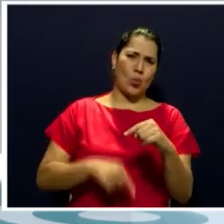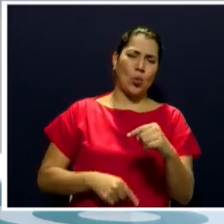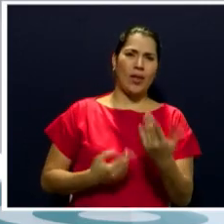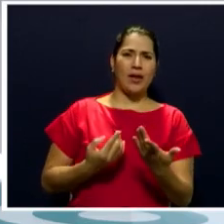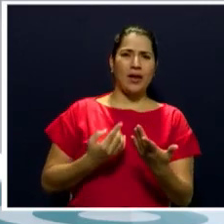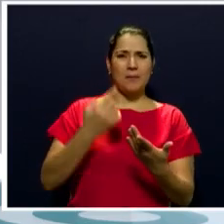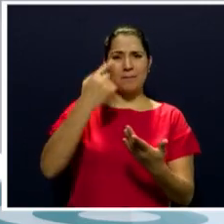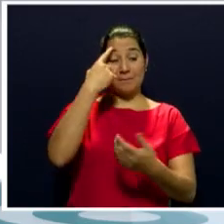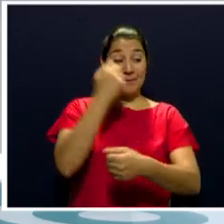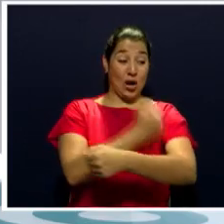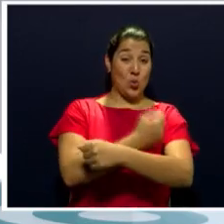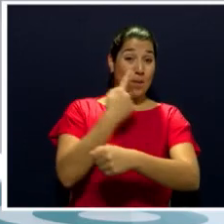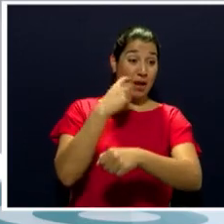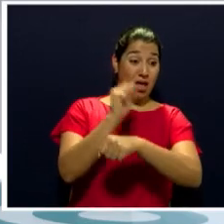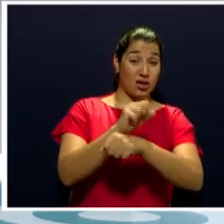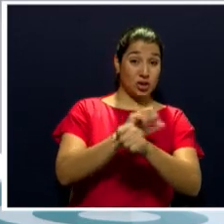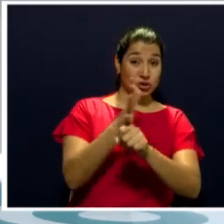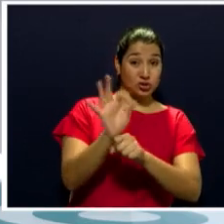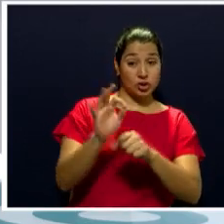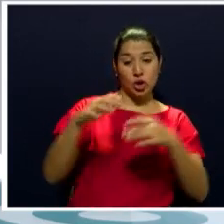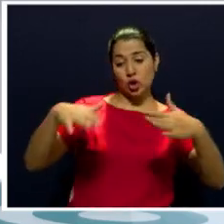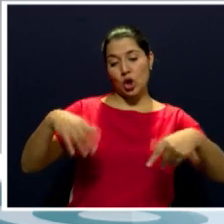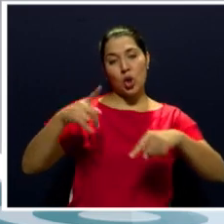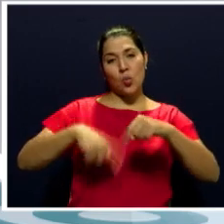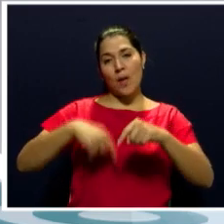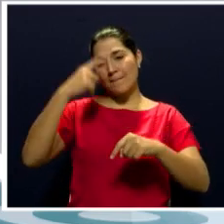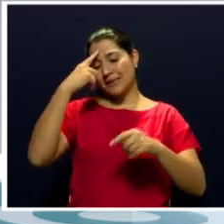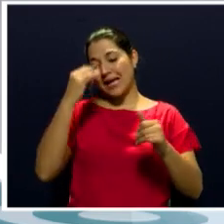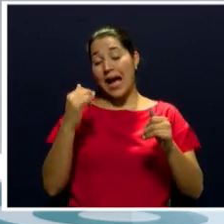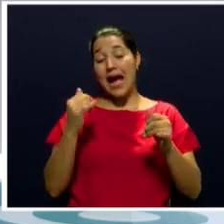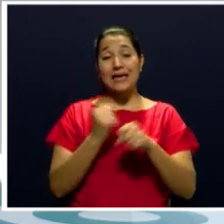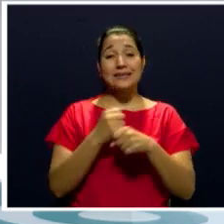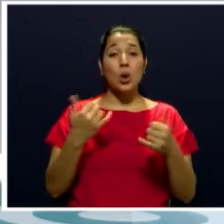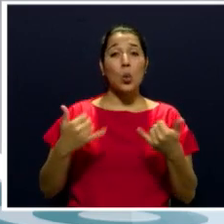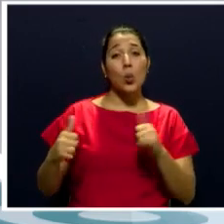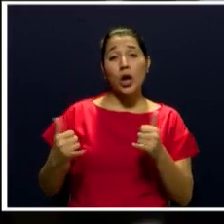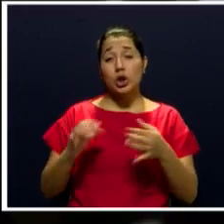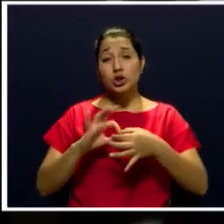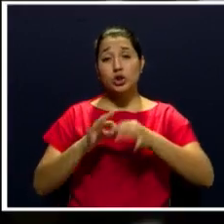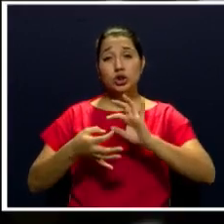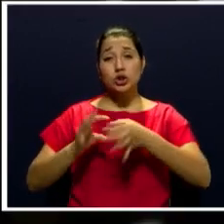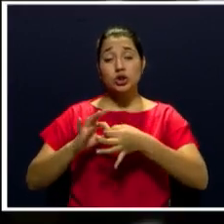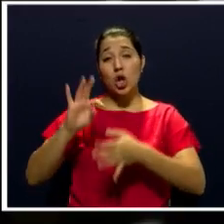Juegos Olímpicos de Tokio en el verano del 2021.